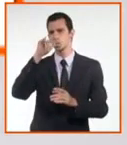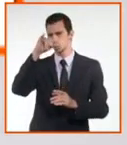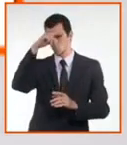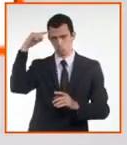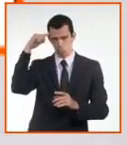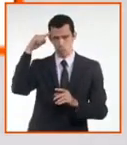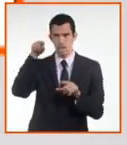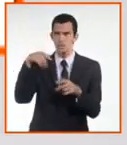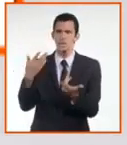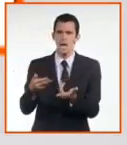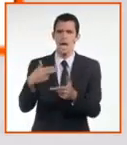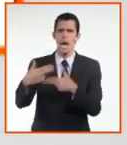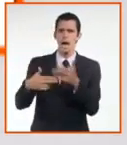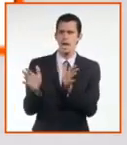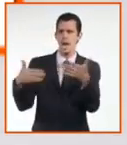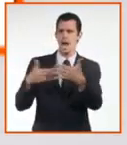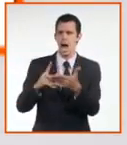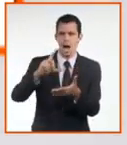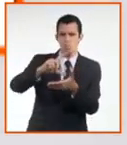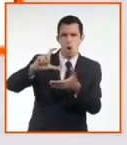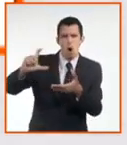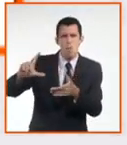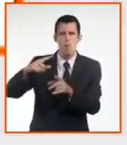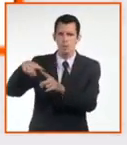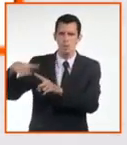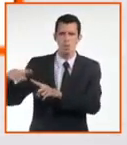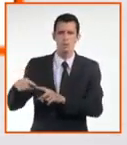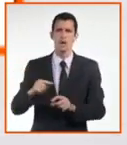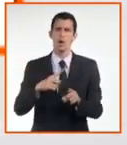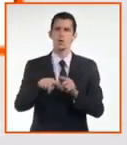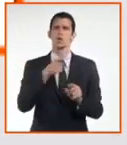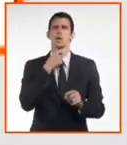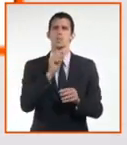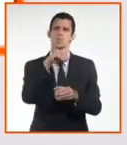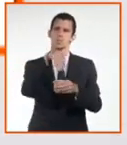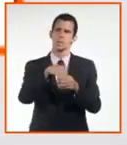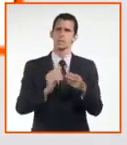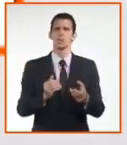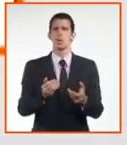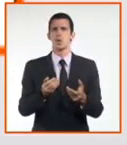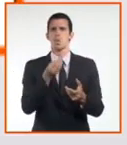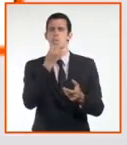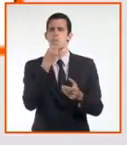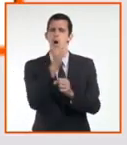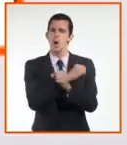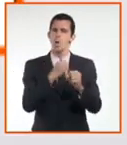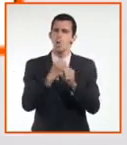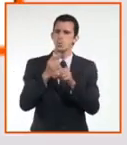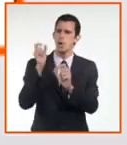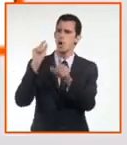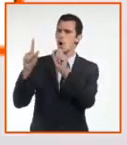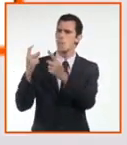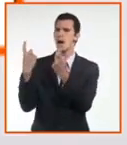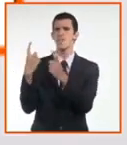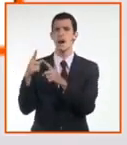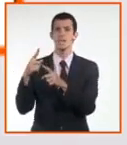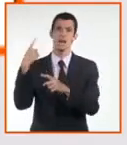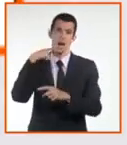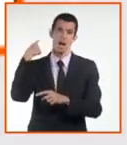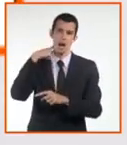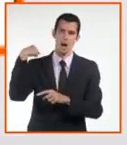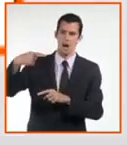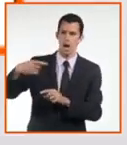diagnosticadores mobiliarios dispositivos e insumos médicos que se ha trabajado de conjunto con el min 2